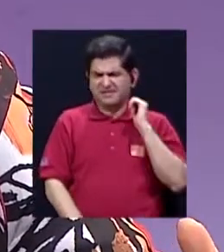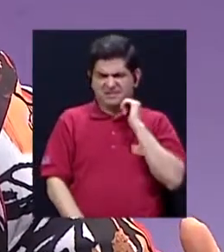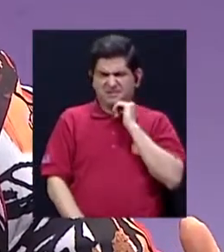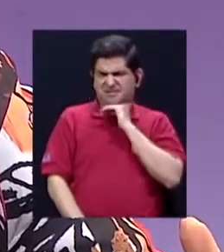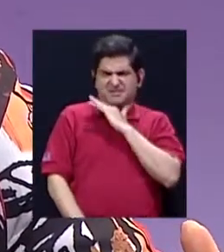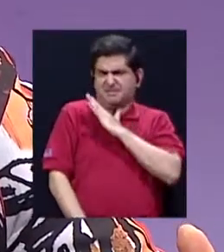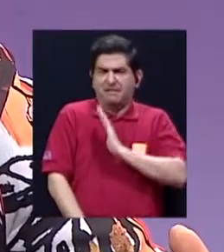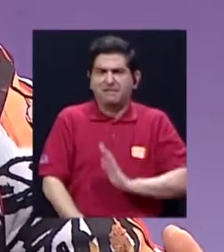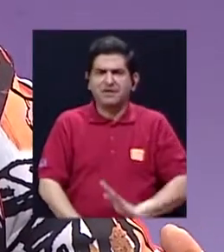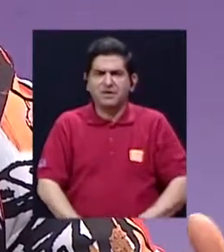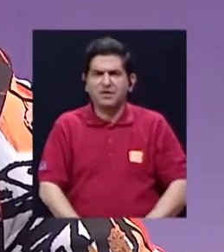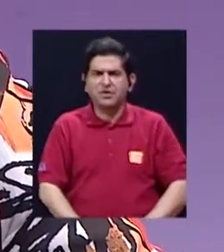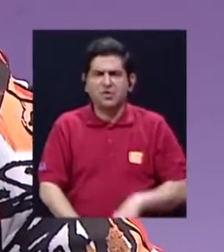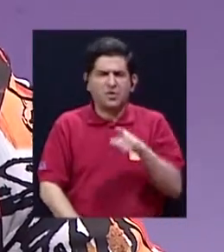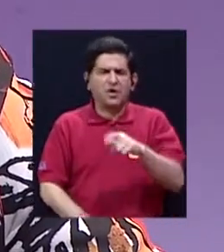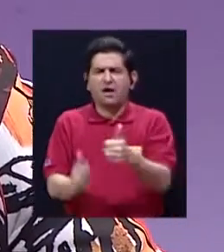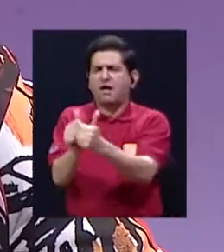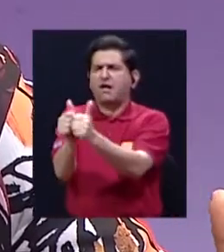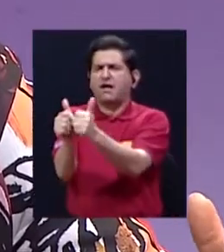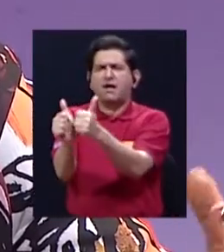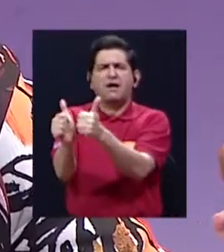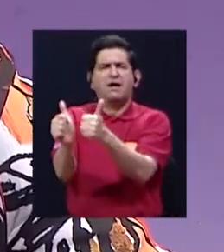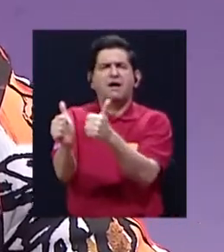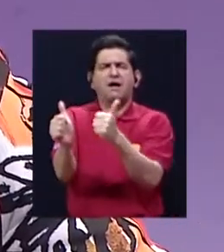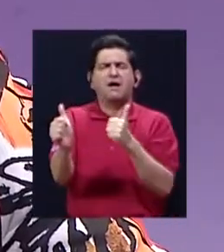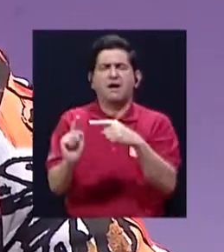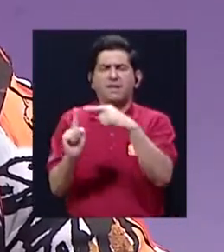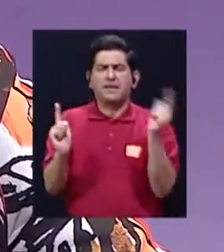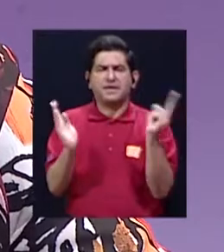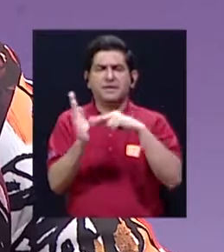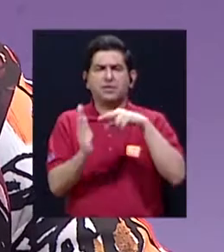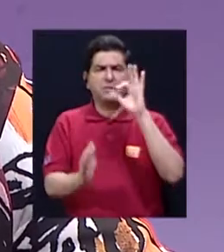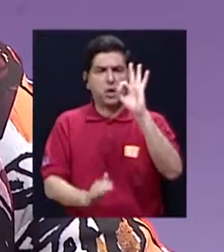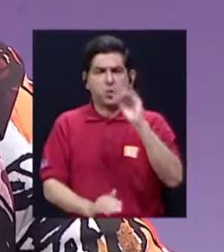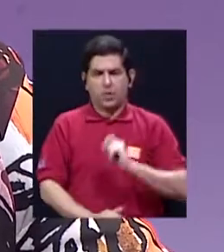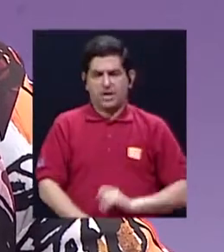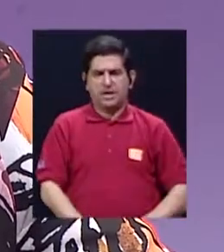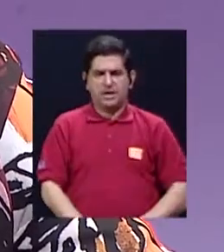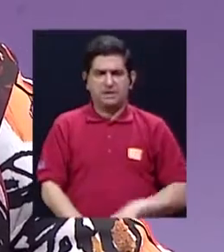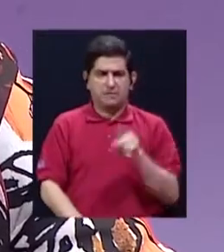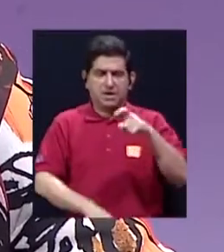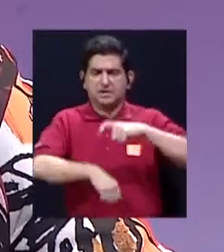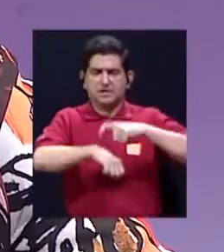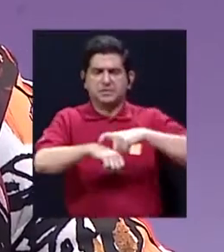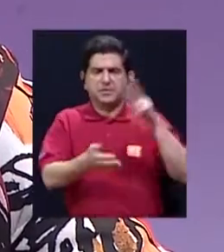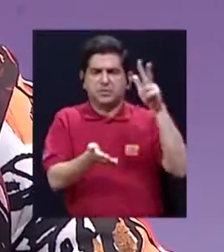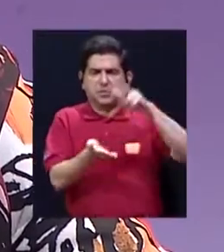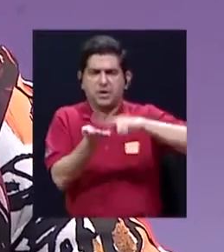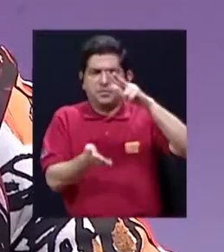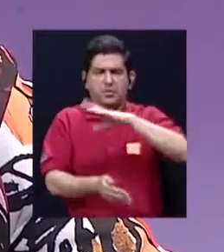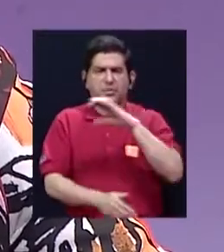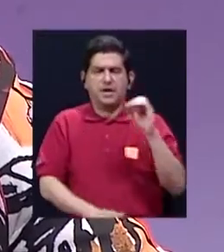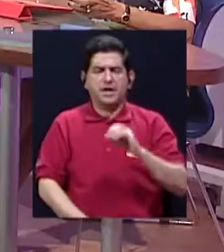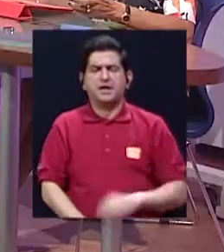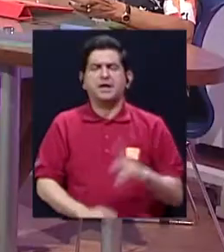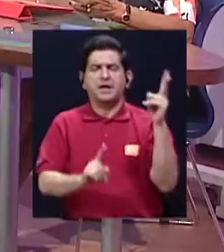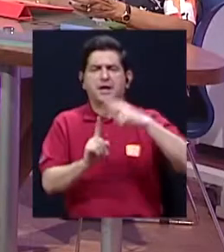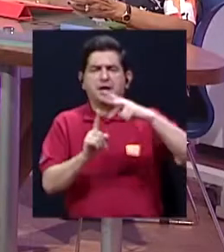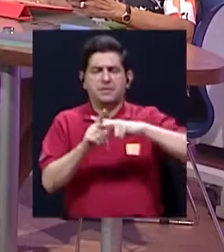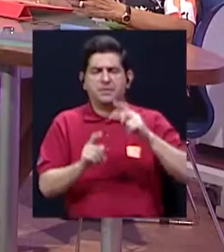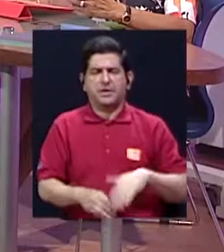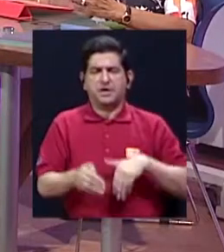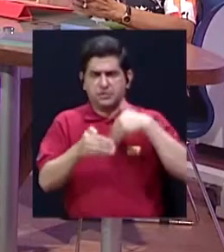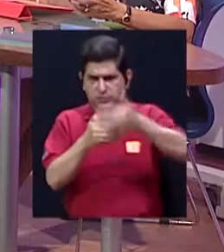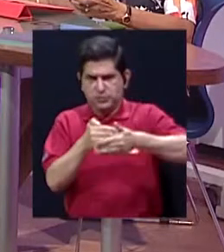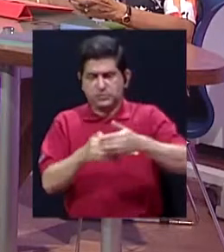retrasado desde el 2009 su aprobación y su puesta en práctica.